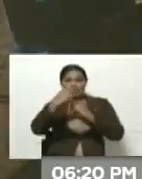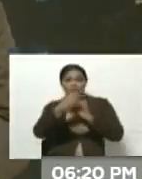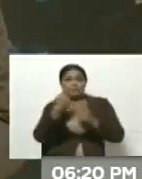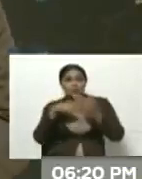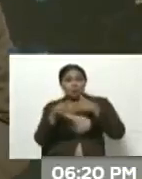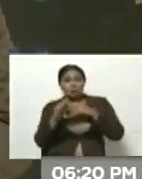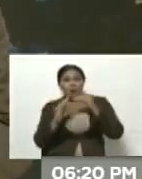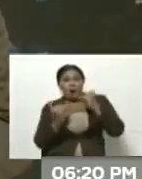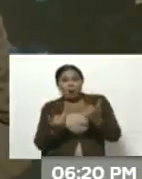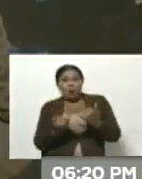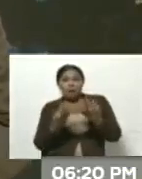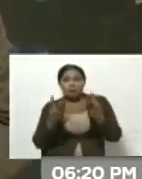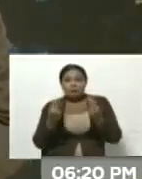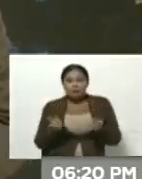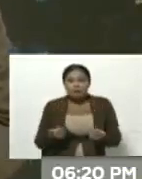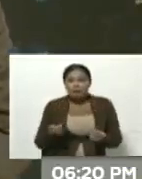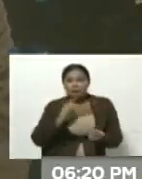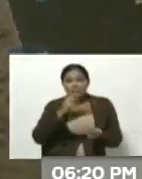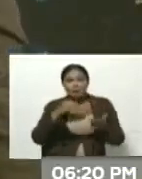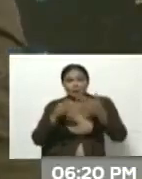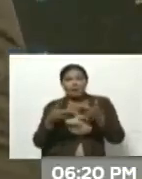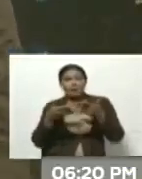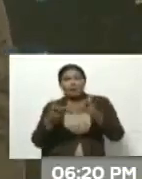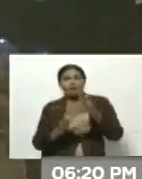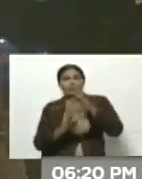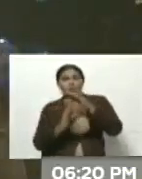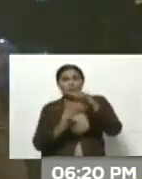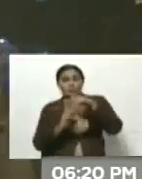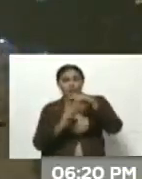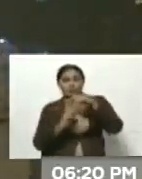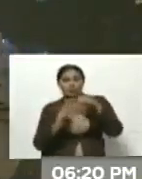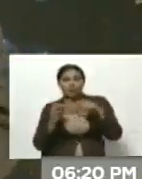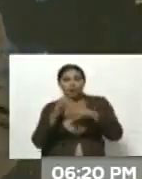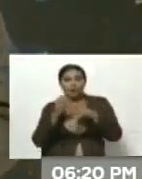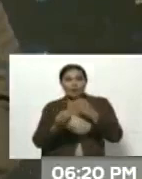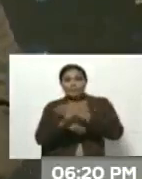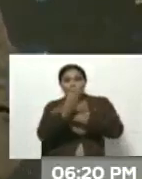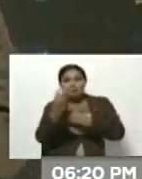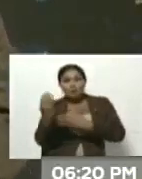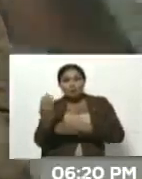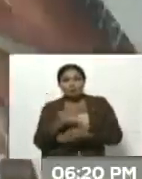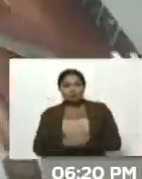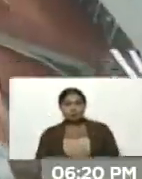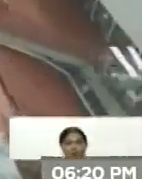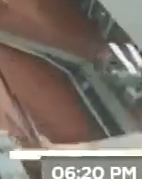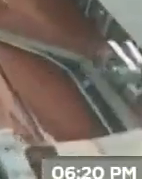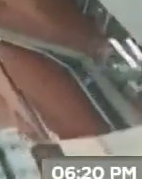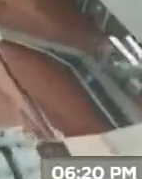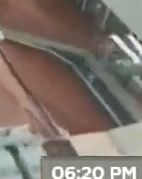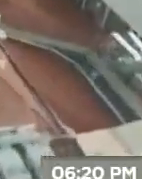Pero no nos vamos a ir con las manos vacías, ya que les vamos a dar un pase de inmediato al Palacio de Miraflores.